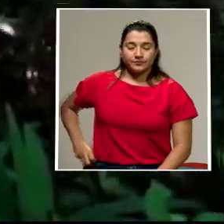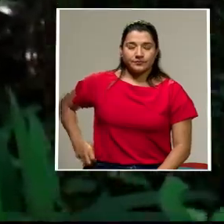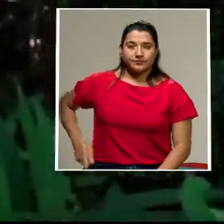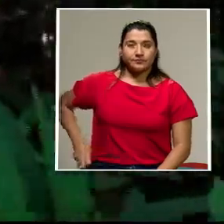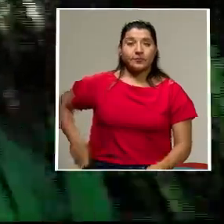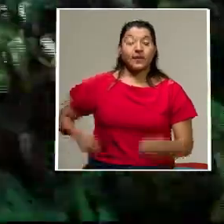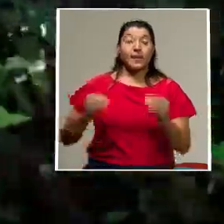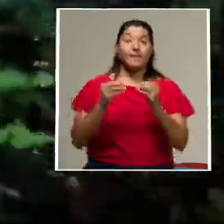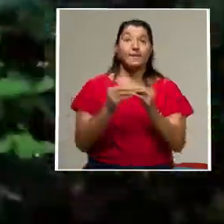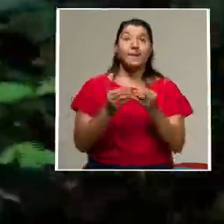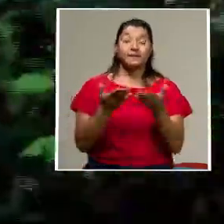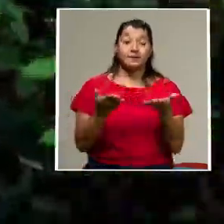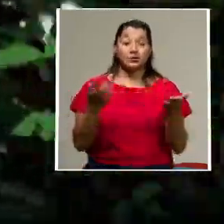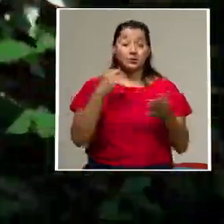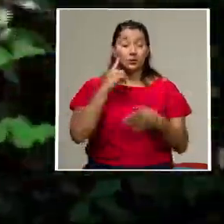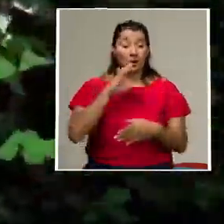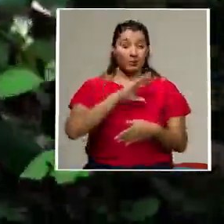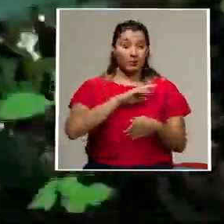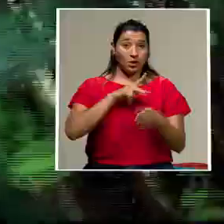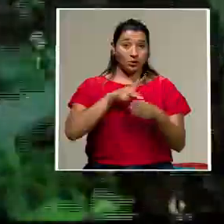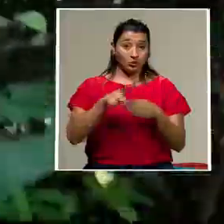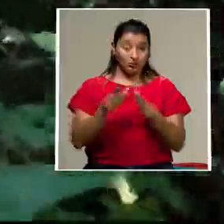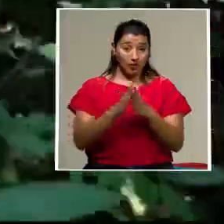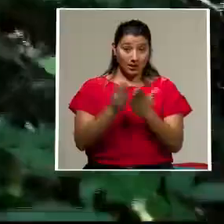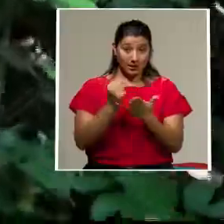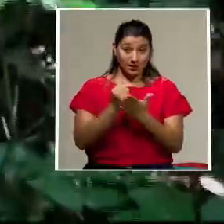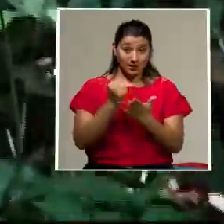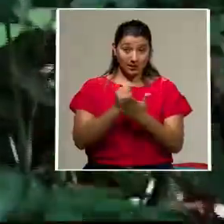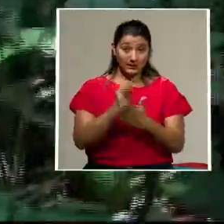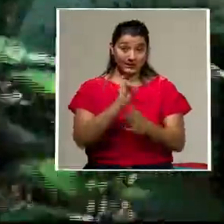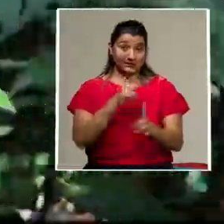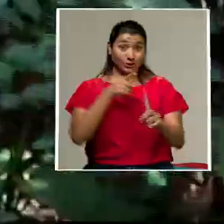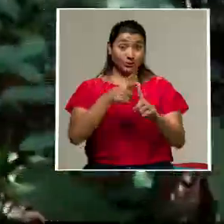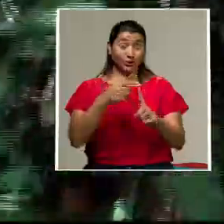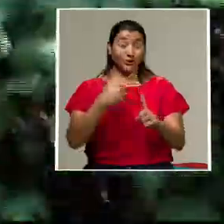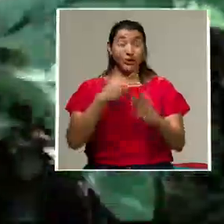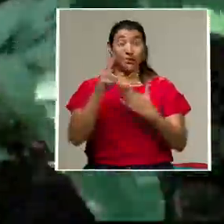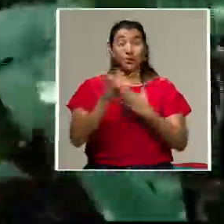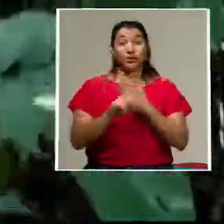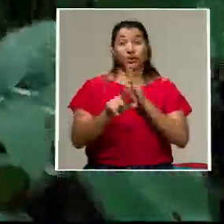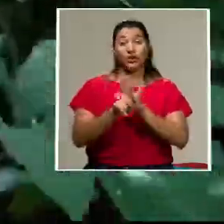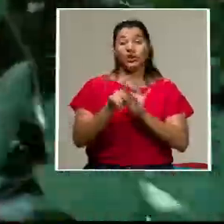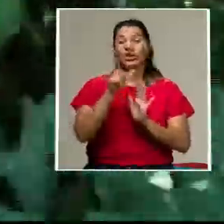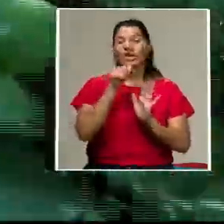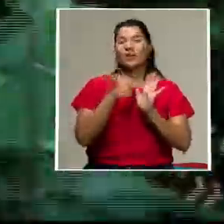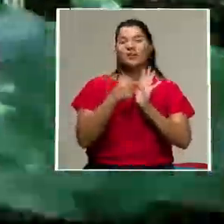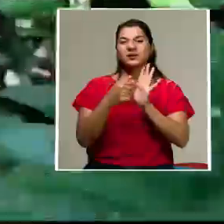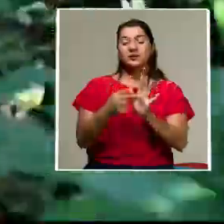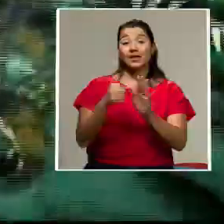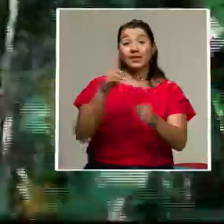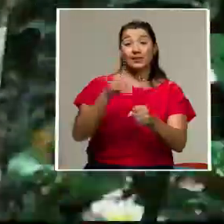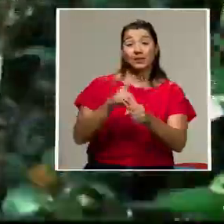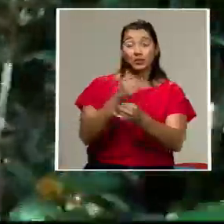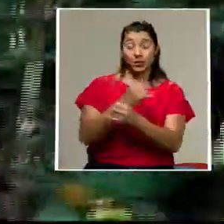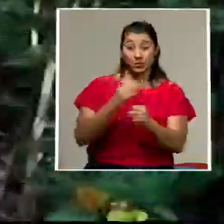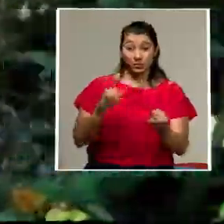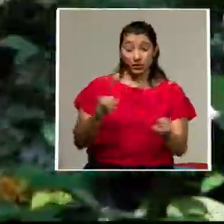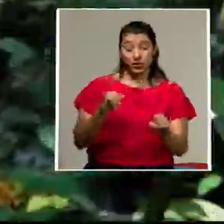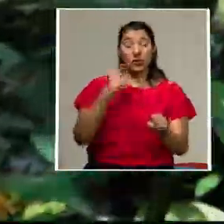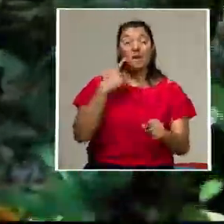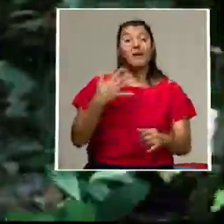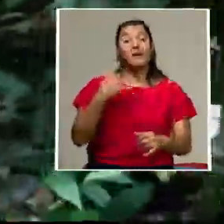a la Policía Profesional de Migración y Extranjería es el objetivo de un proyecto de ley presentado por el grupo de diputados independientes